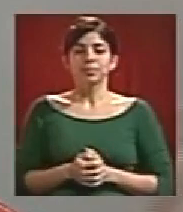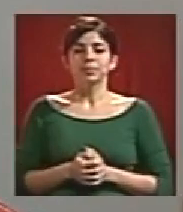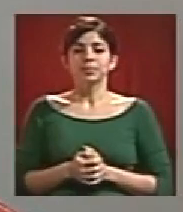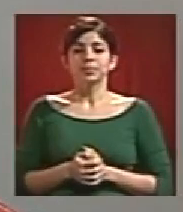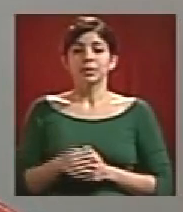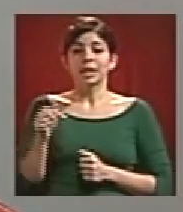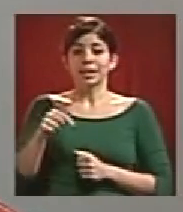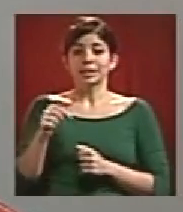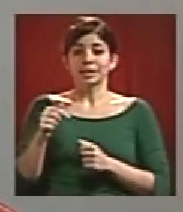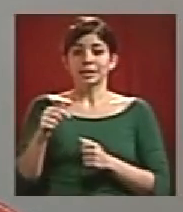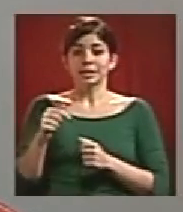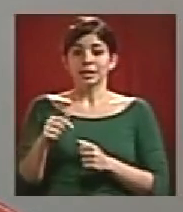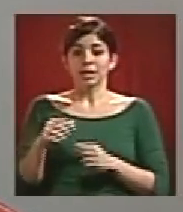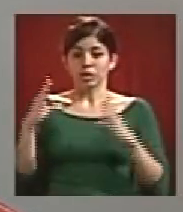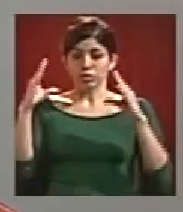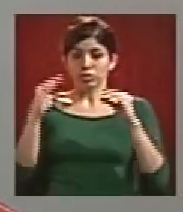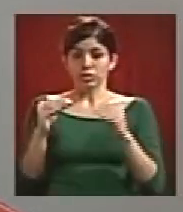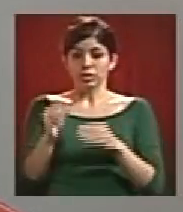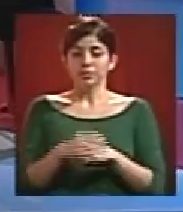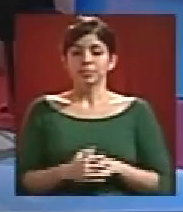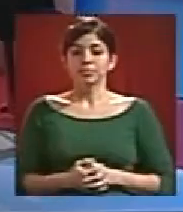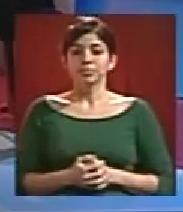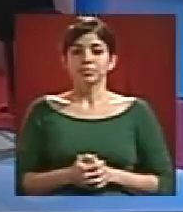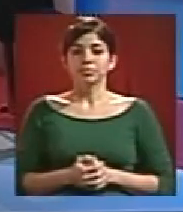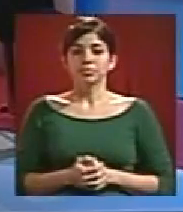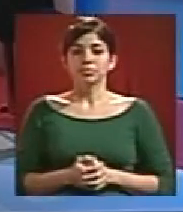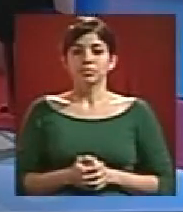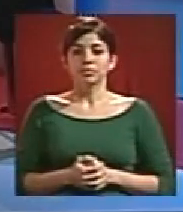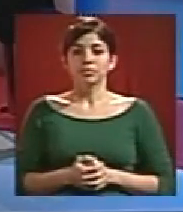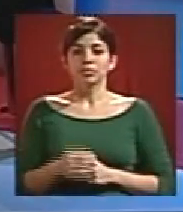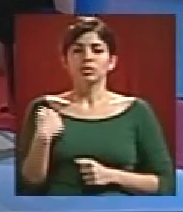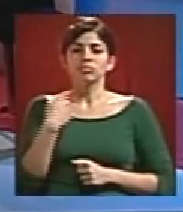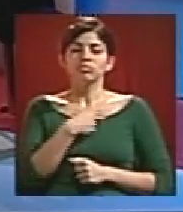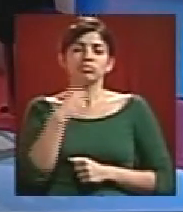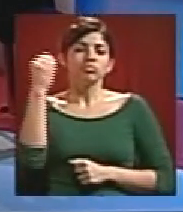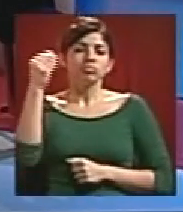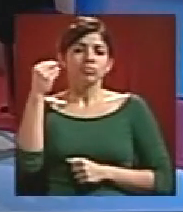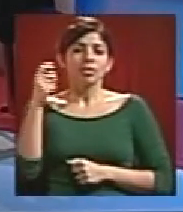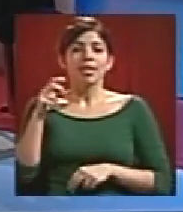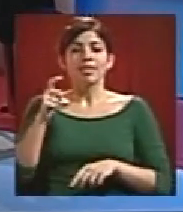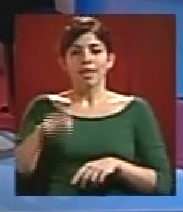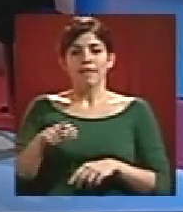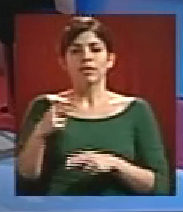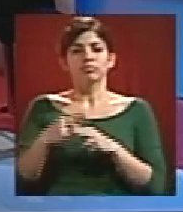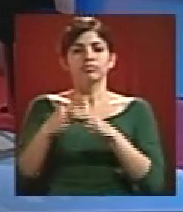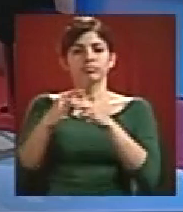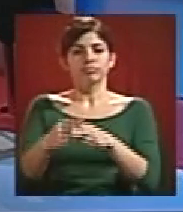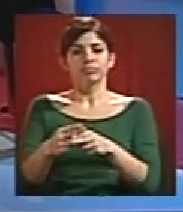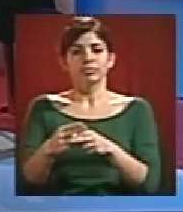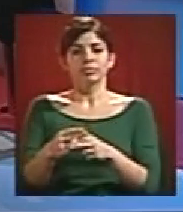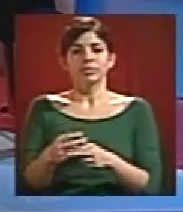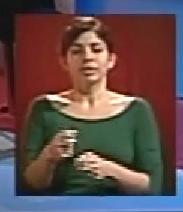En este programa de esta noche, que hemos pensado que debe llamarse crisis financiera,